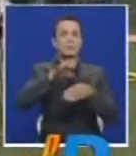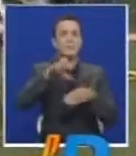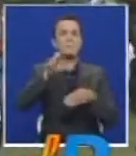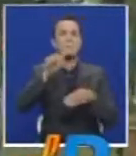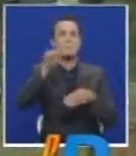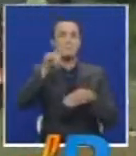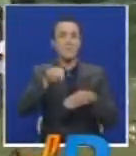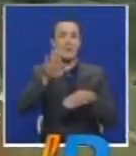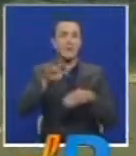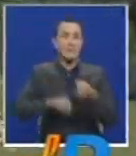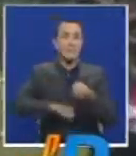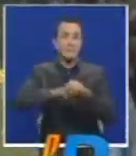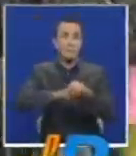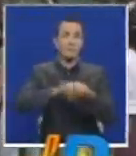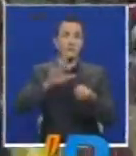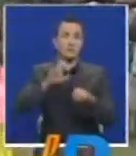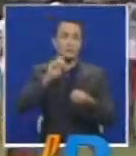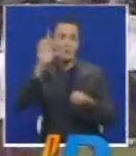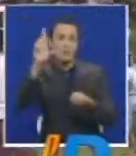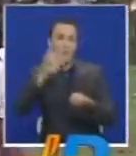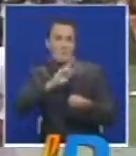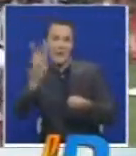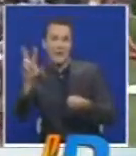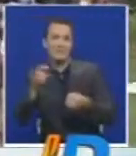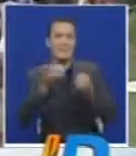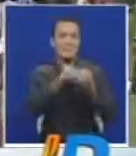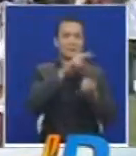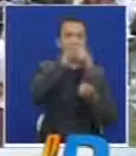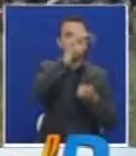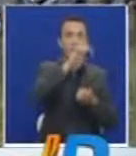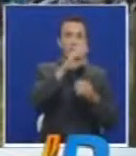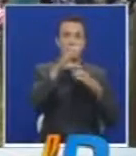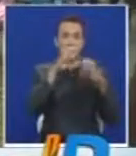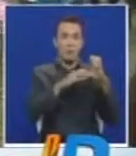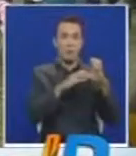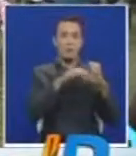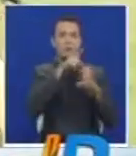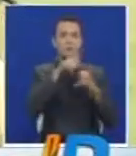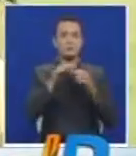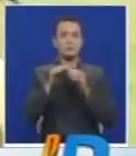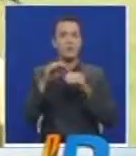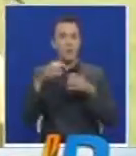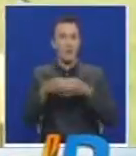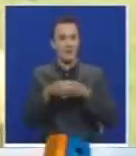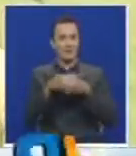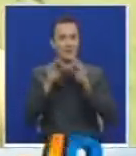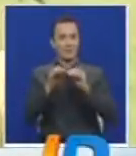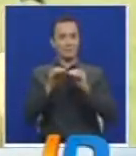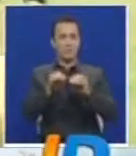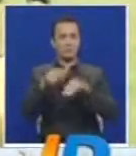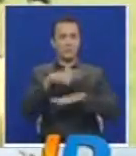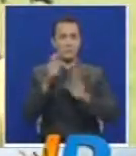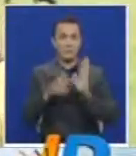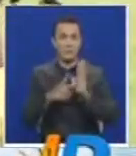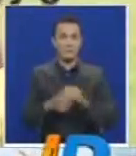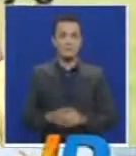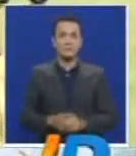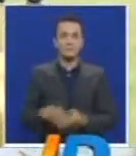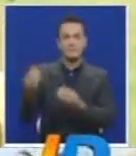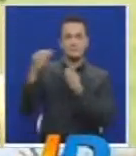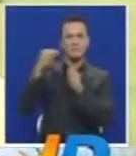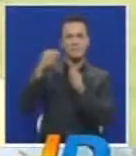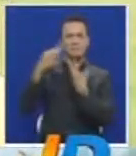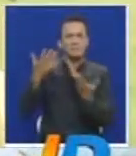él, cientos de niños del sur del Valle y el norte del Cauca son capacitados por esta organización. Nos han enseñado que hay